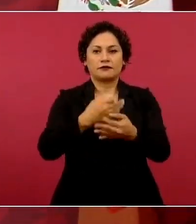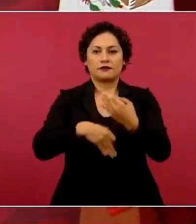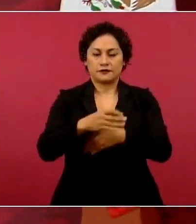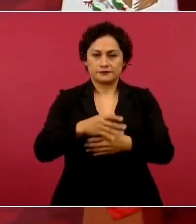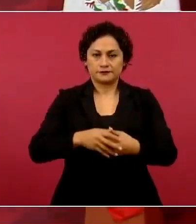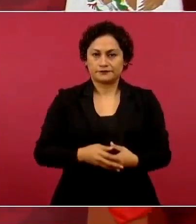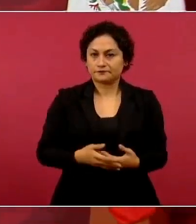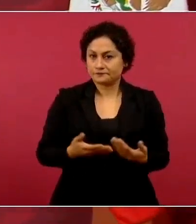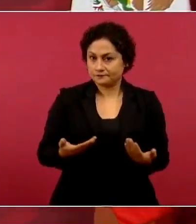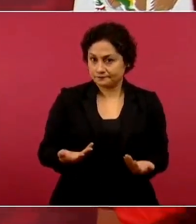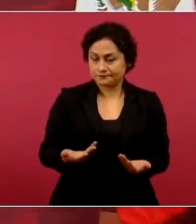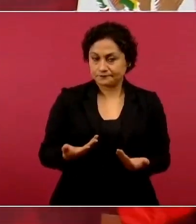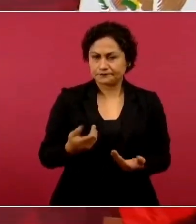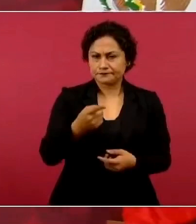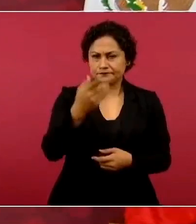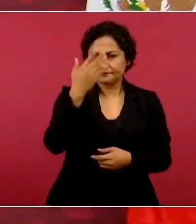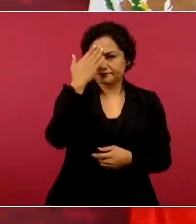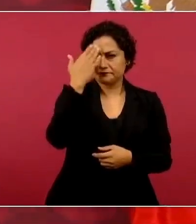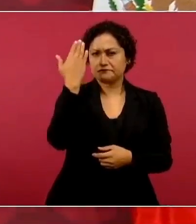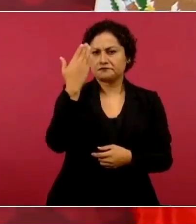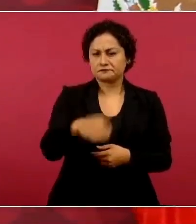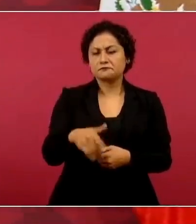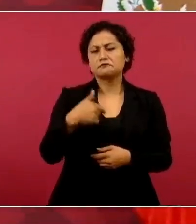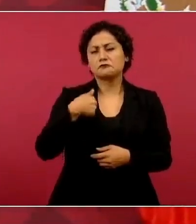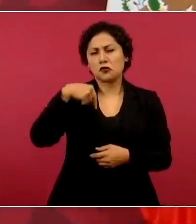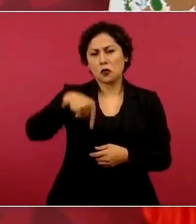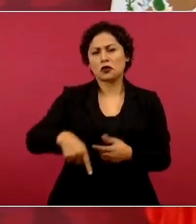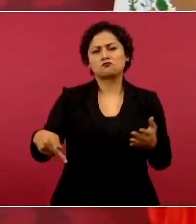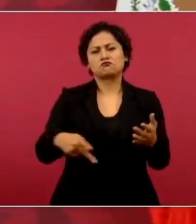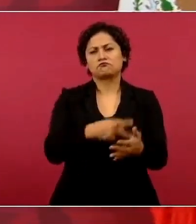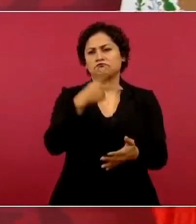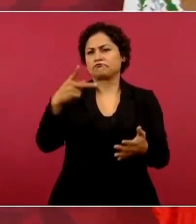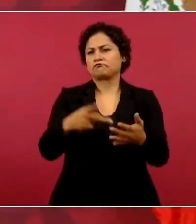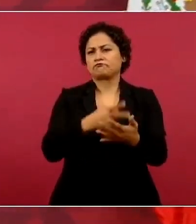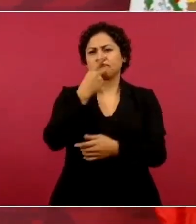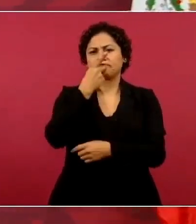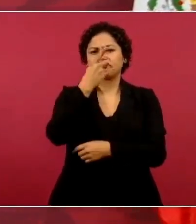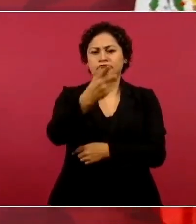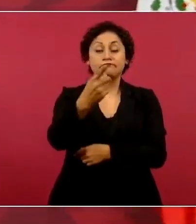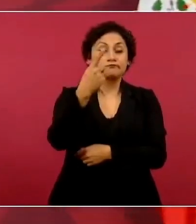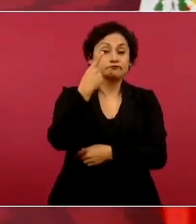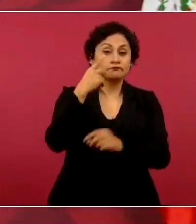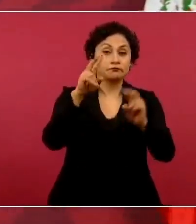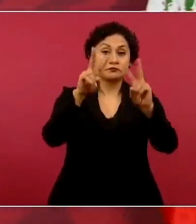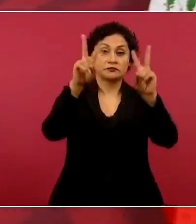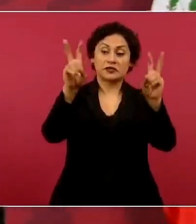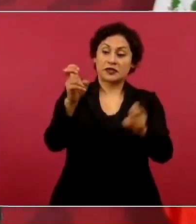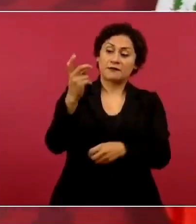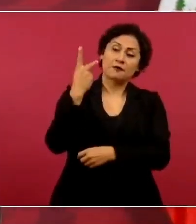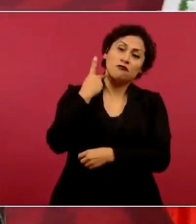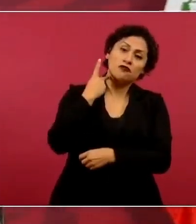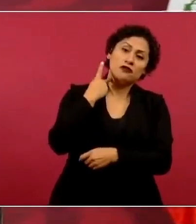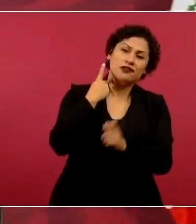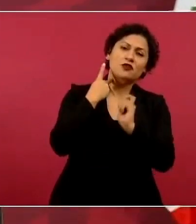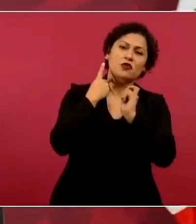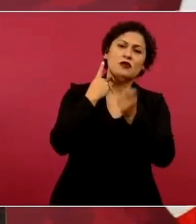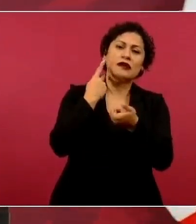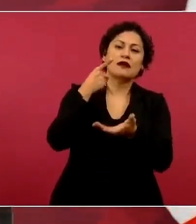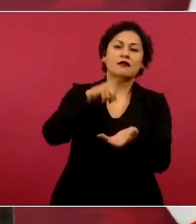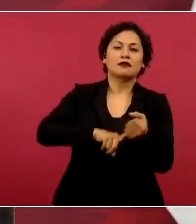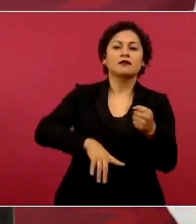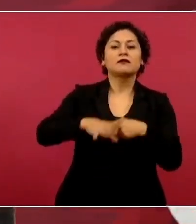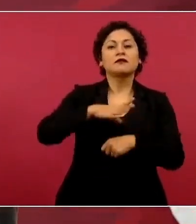Ya sabes, y lo he dicho muchas veces, que la política, entre otras cosas, es pensamiento y es